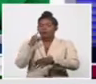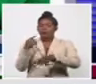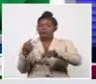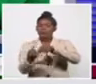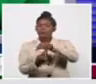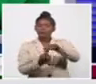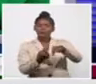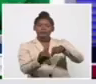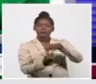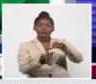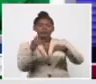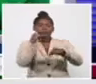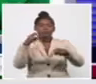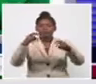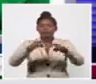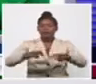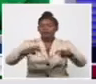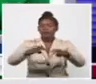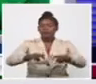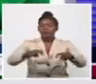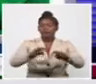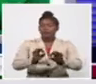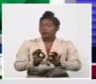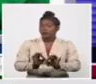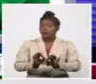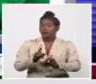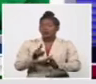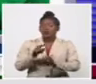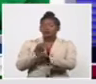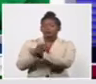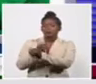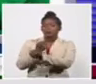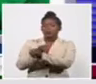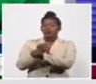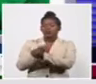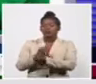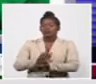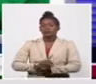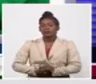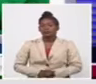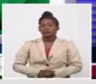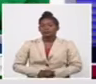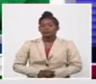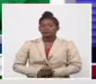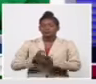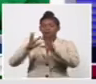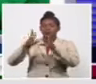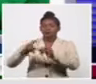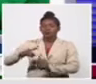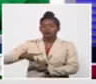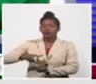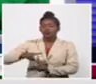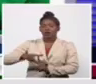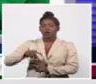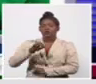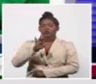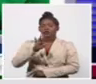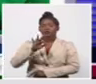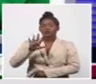teniendo en cuenta la transmisibilidad de esta enfermedad. En el acumulado es el